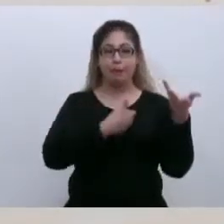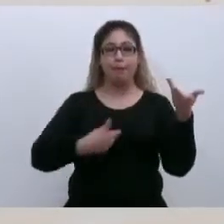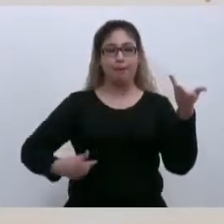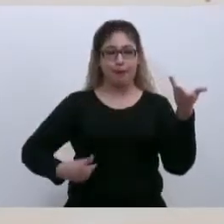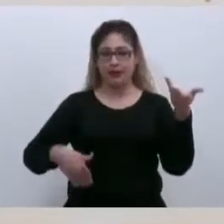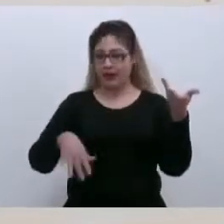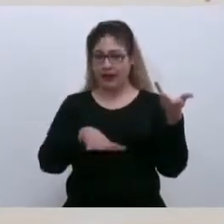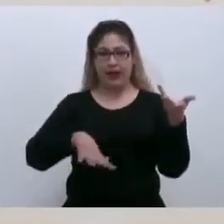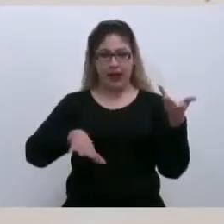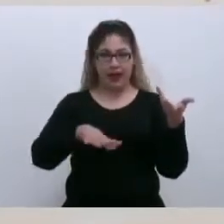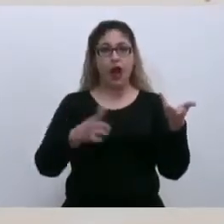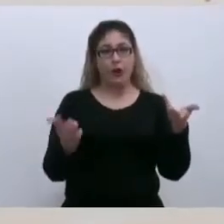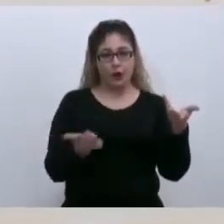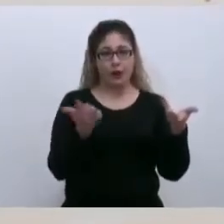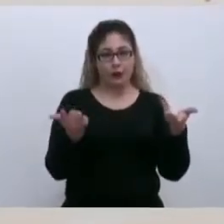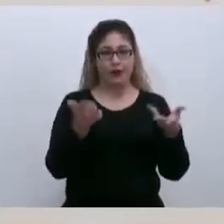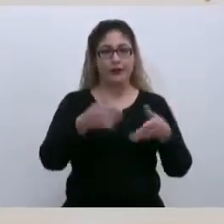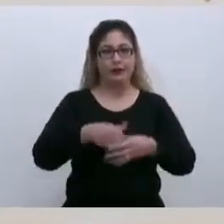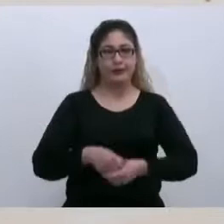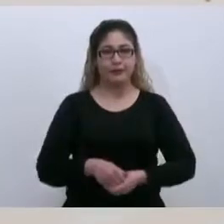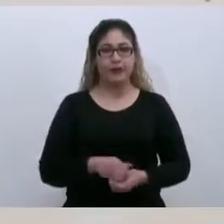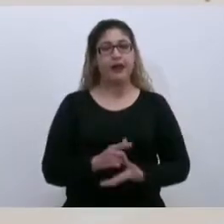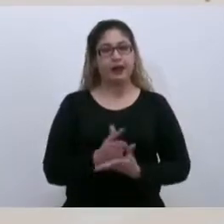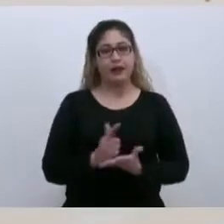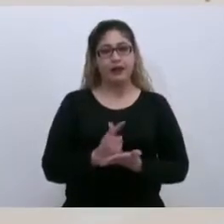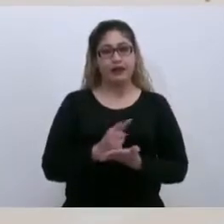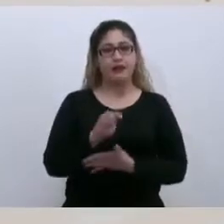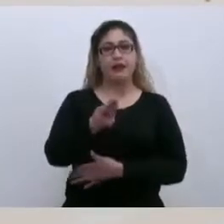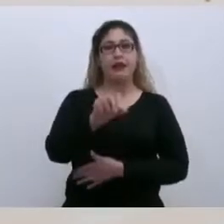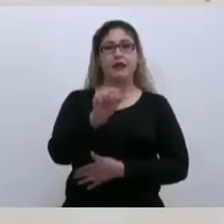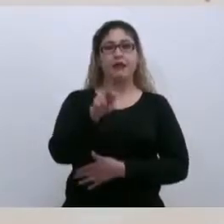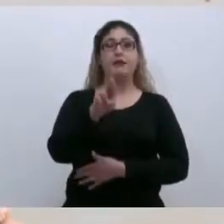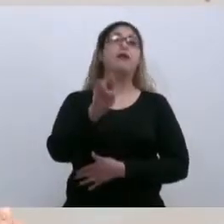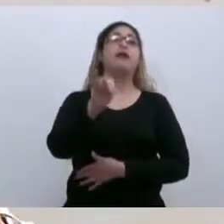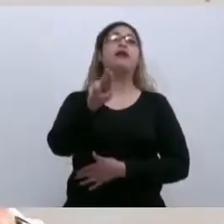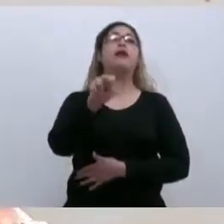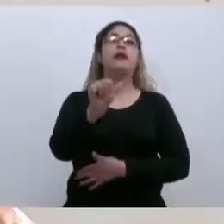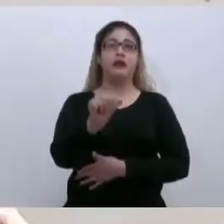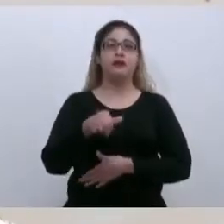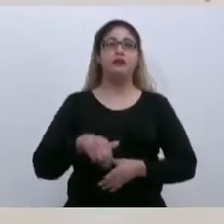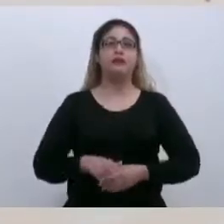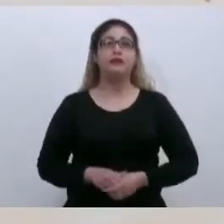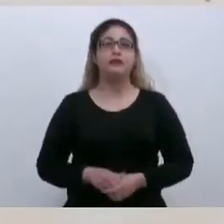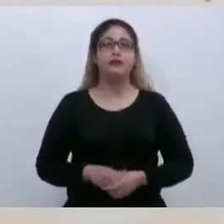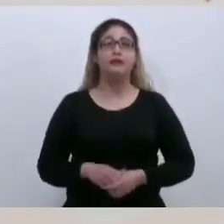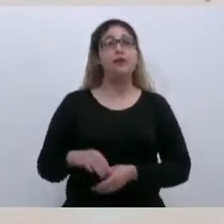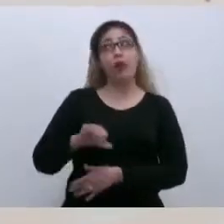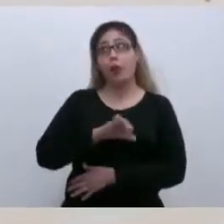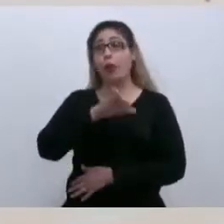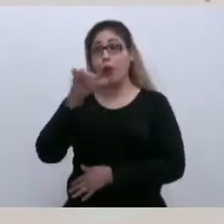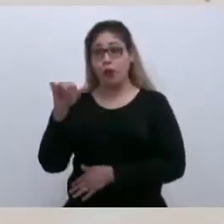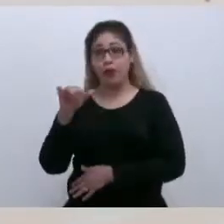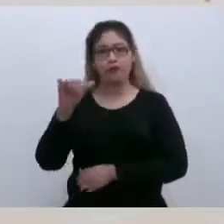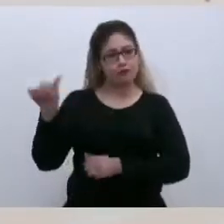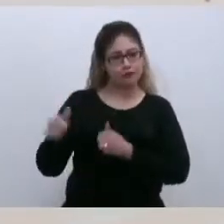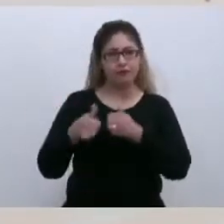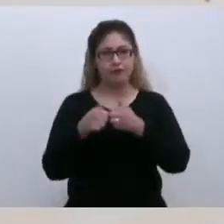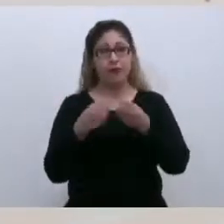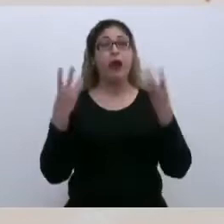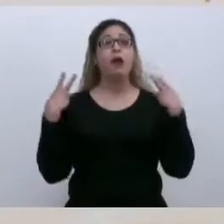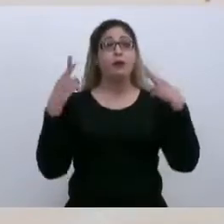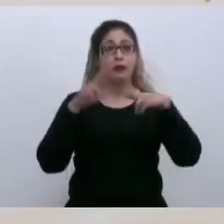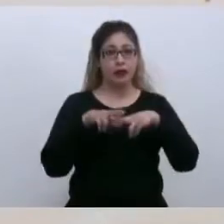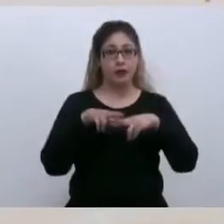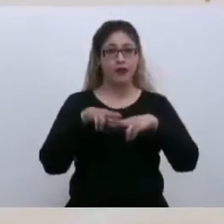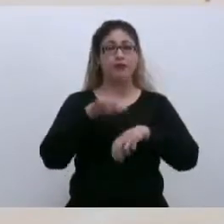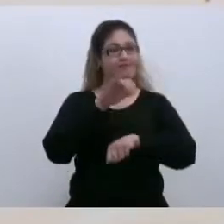municipal de Gómez Palacio, de la licenciada Marina Vitela Rodríguez, la presencia del maestro, nuestro